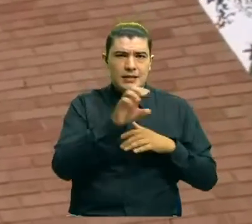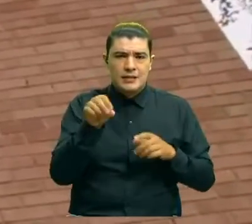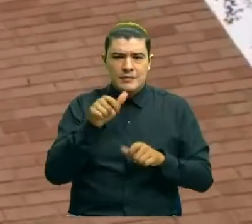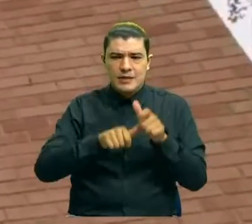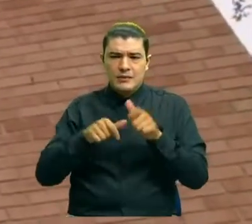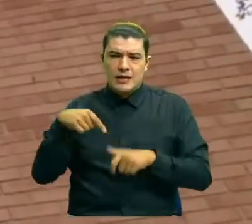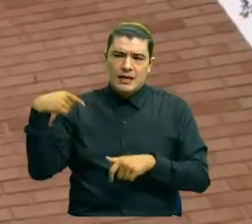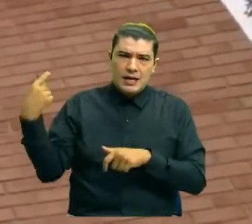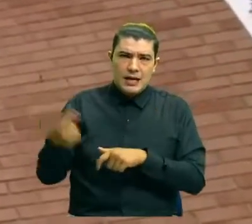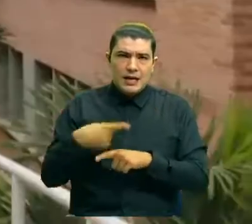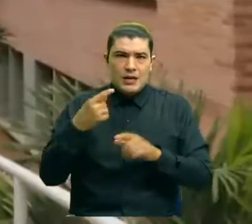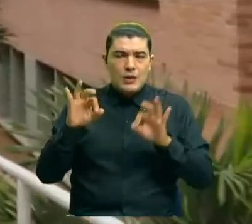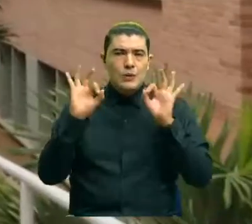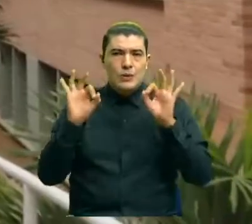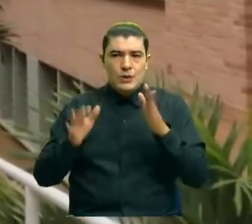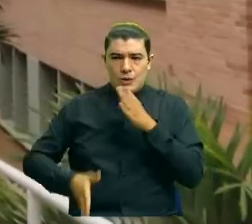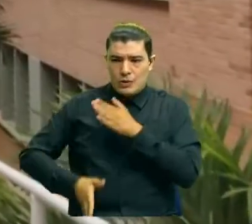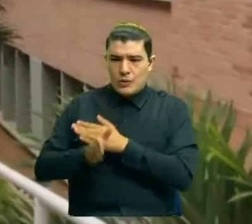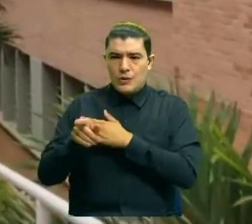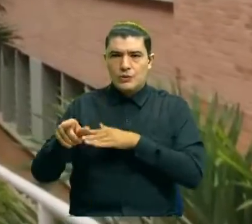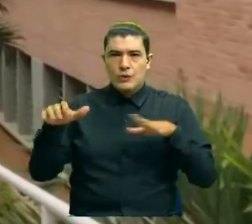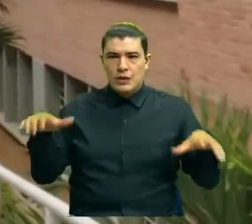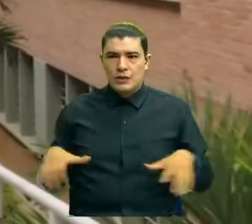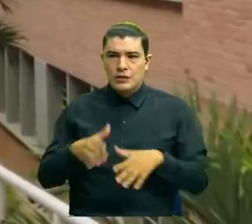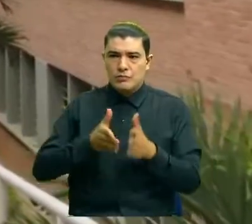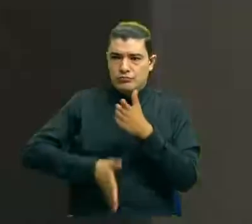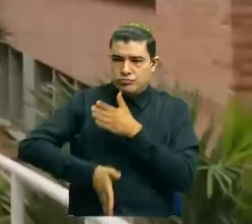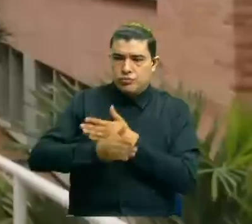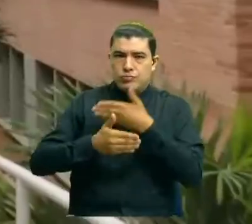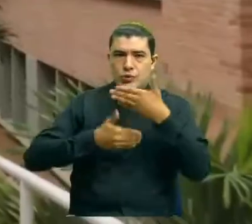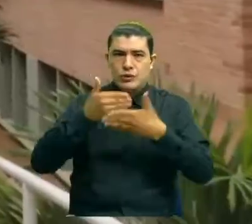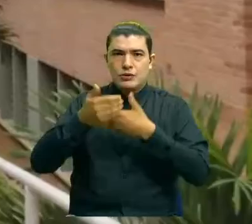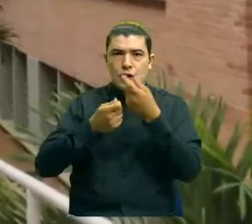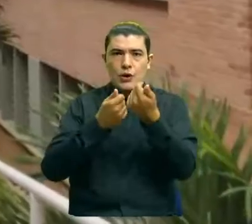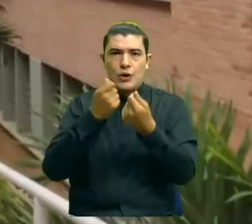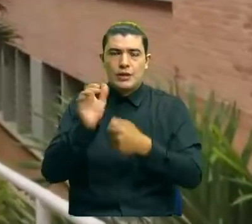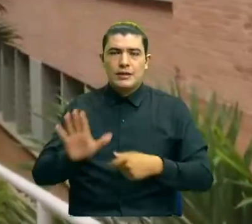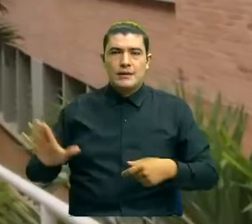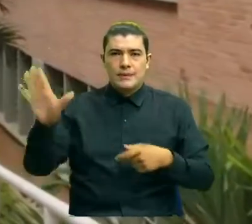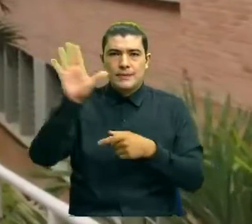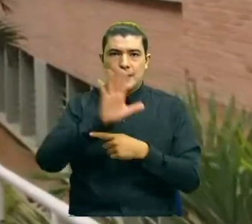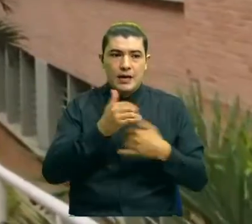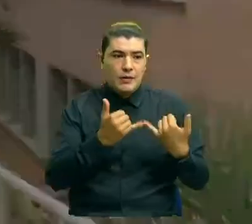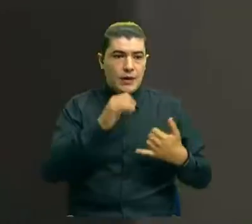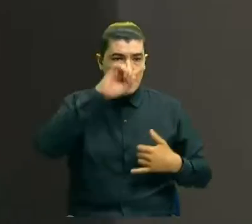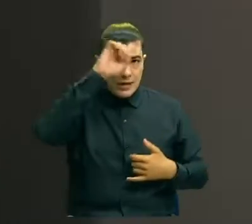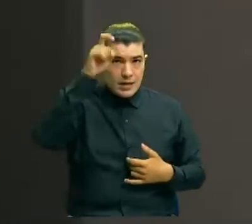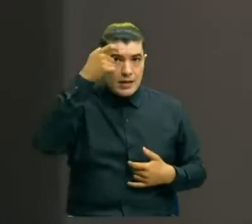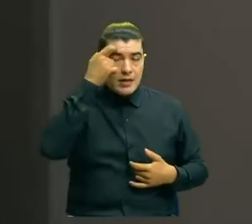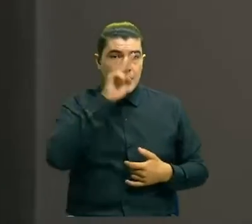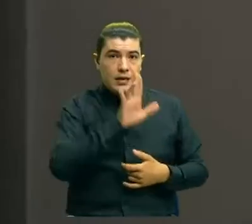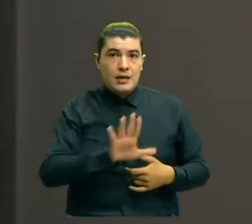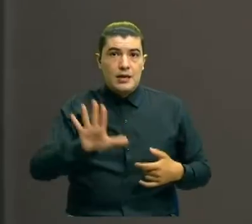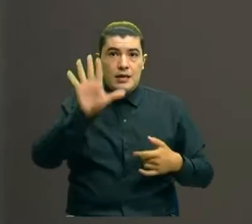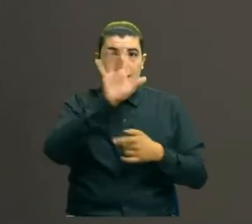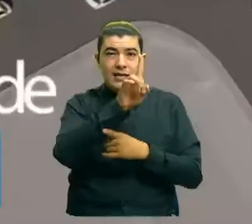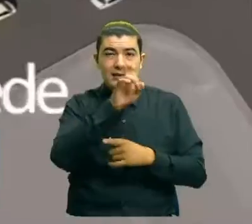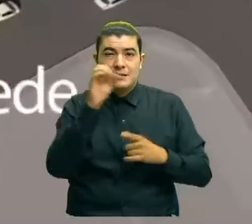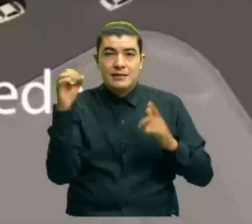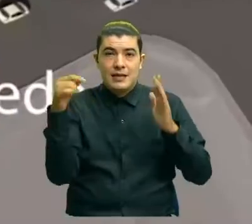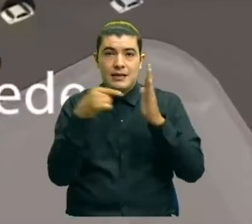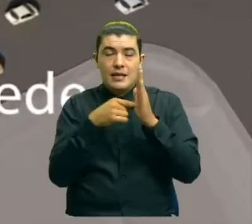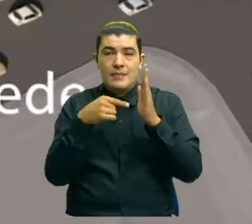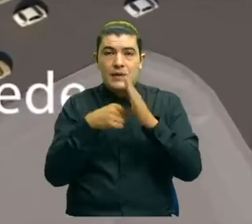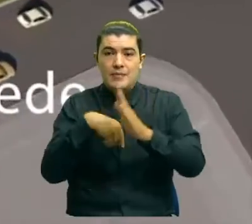e indirectos, continuando con la reactivación económica de nuestro departamento. El gobierno nacional aportará 60 mil millones de